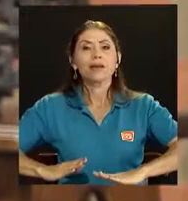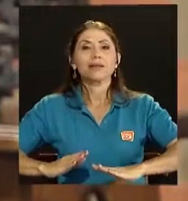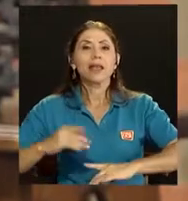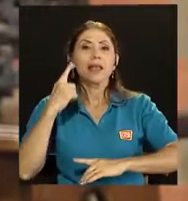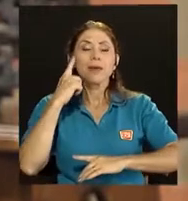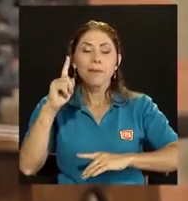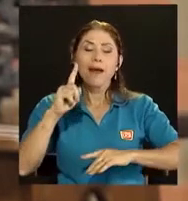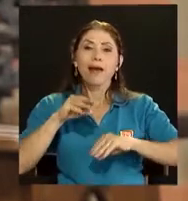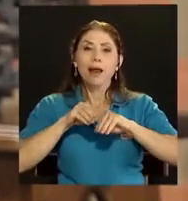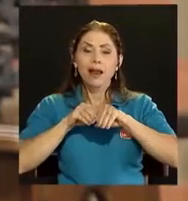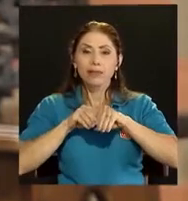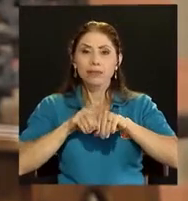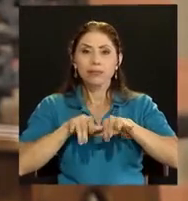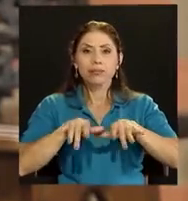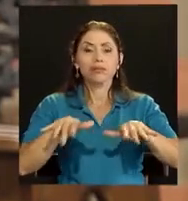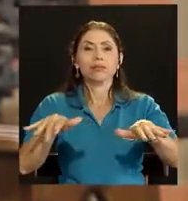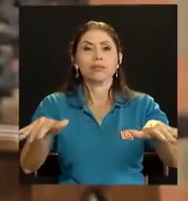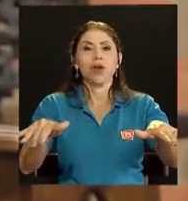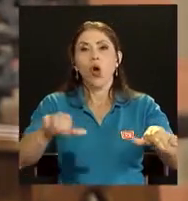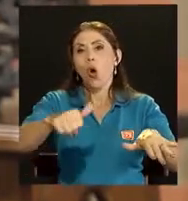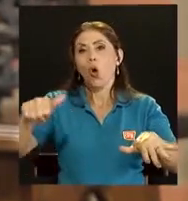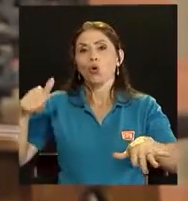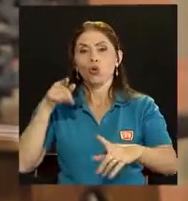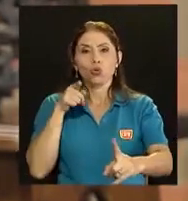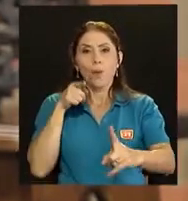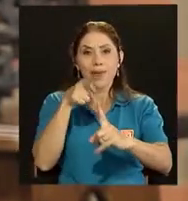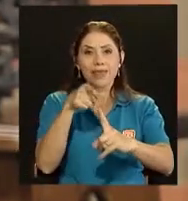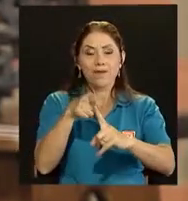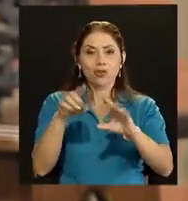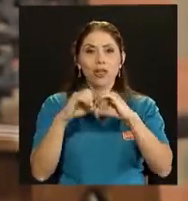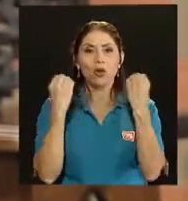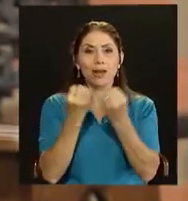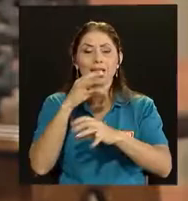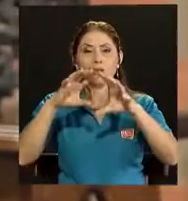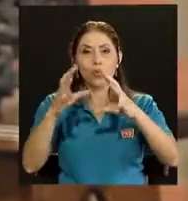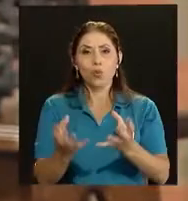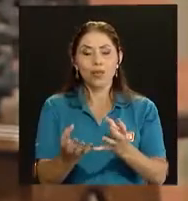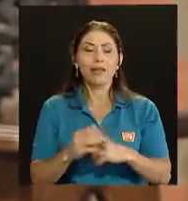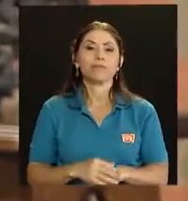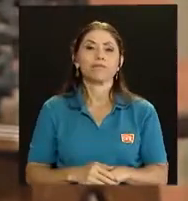la expansión de los otros objetivos de la Organización Mundial.